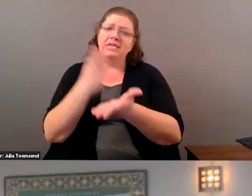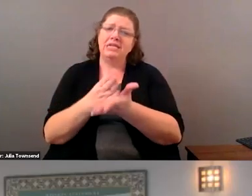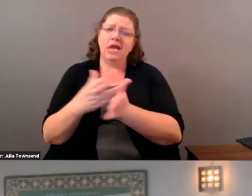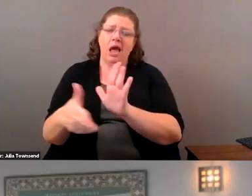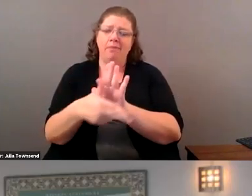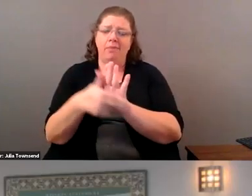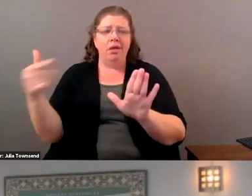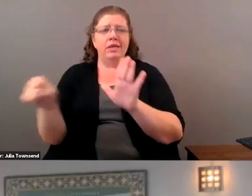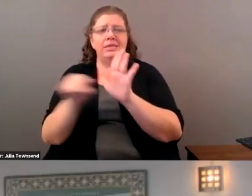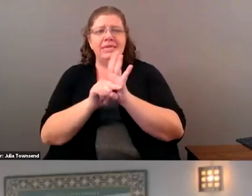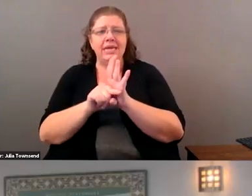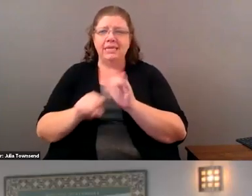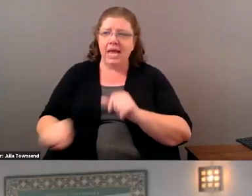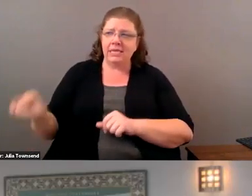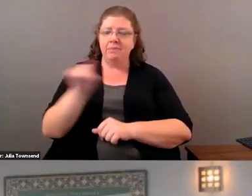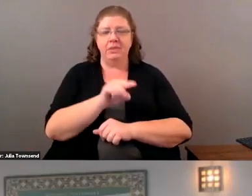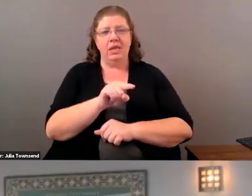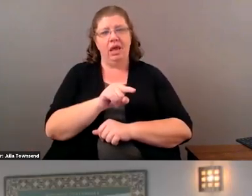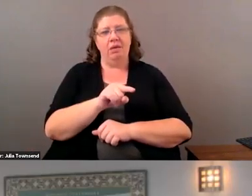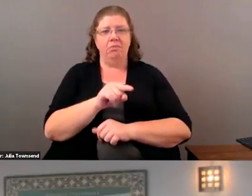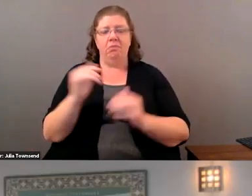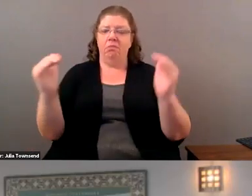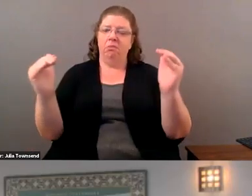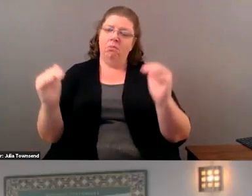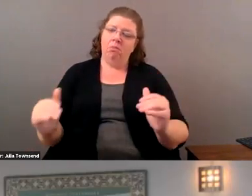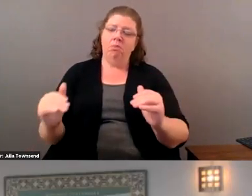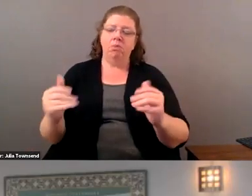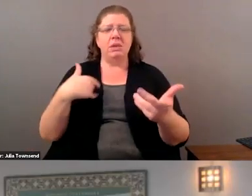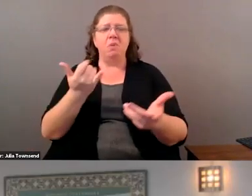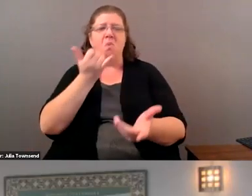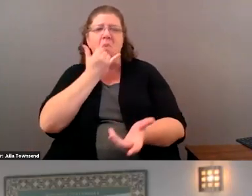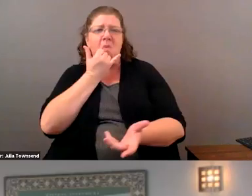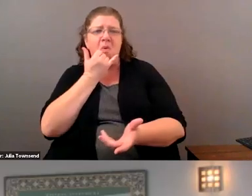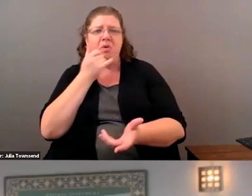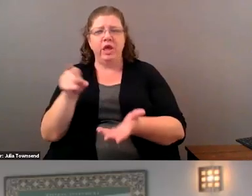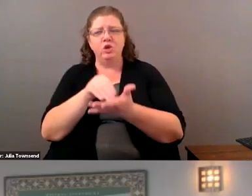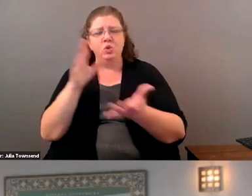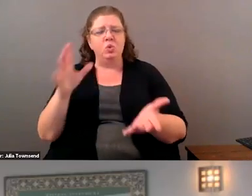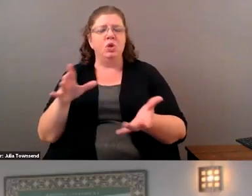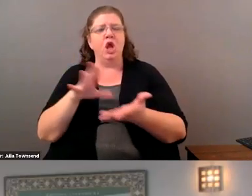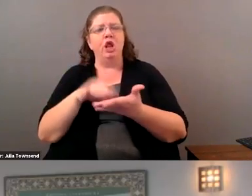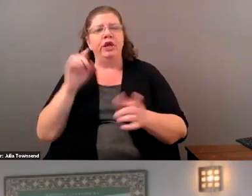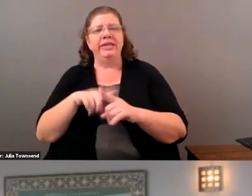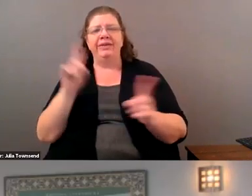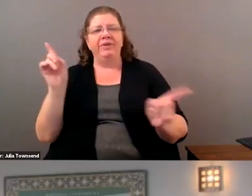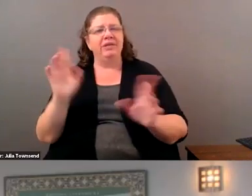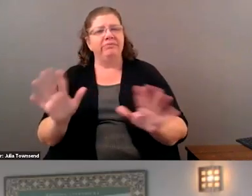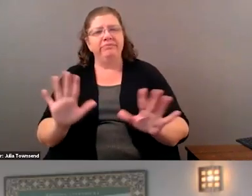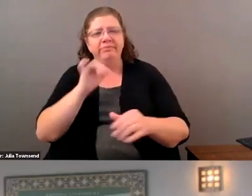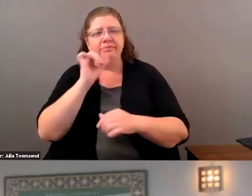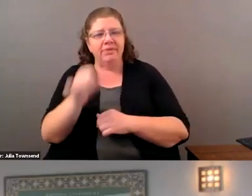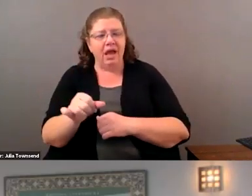brillantes son emprendedores y tenemos que dejar de llamarlos